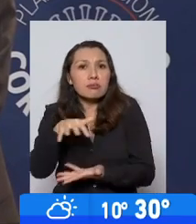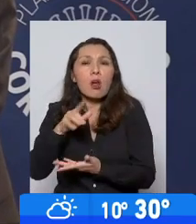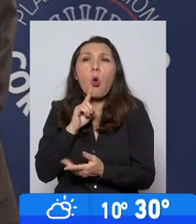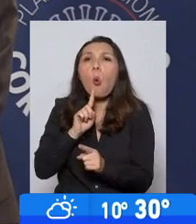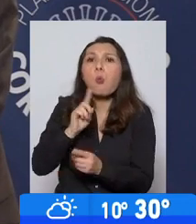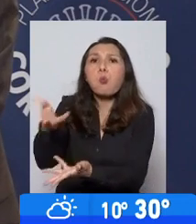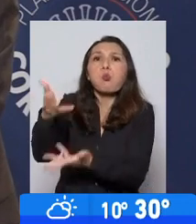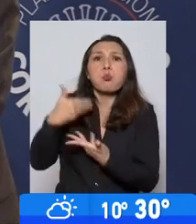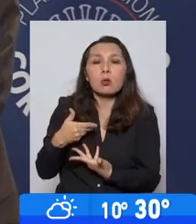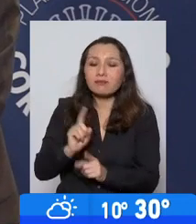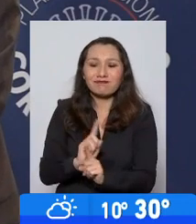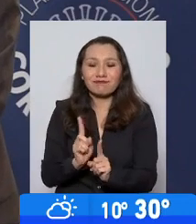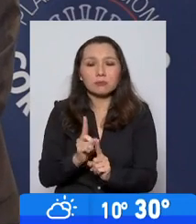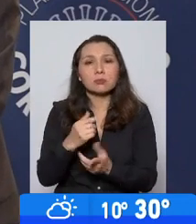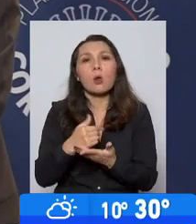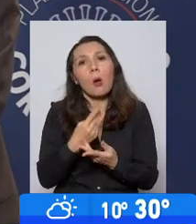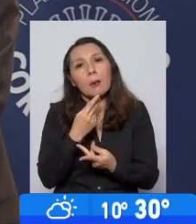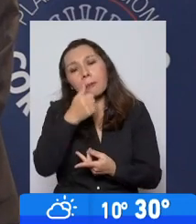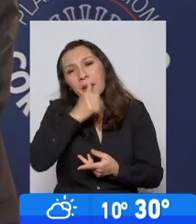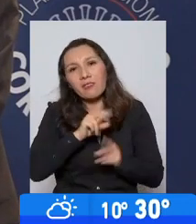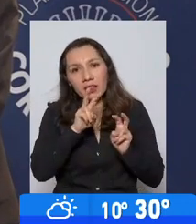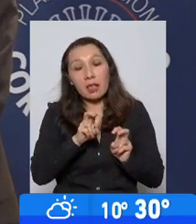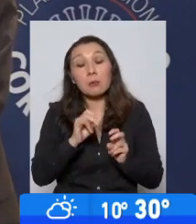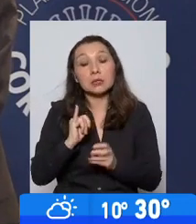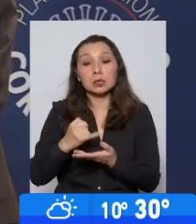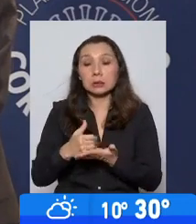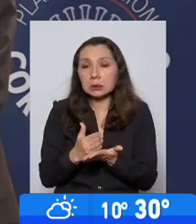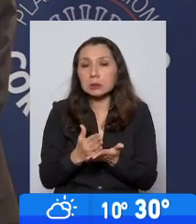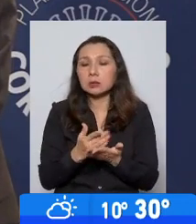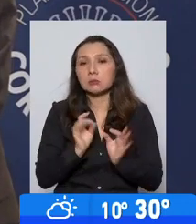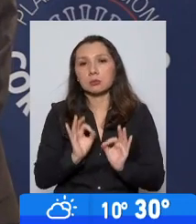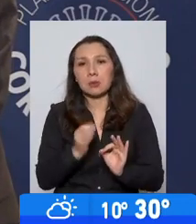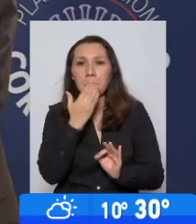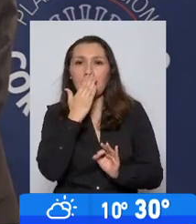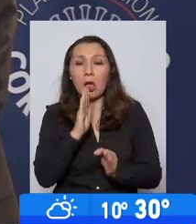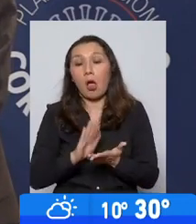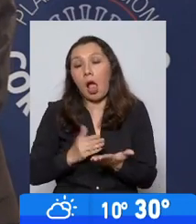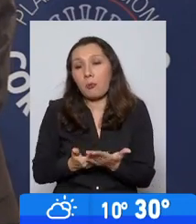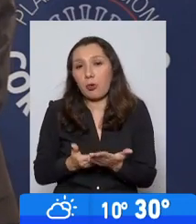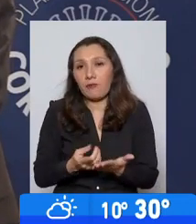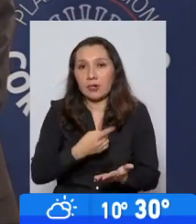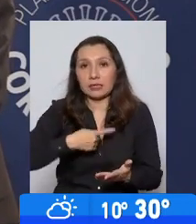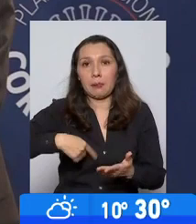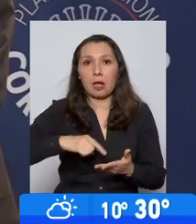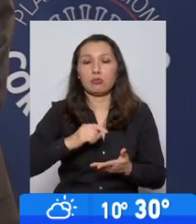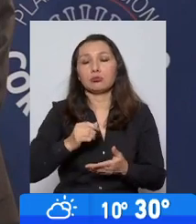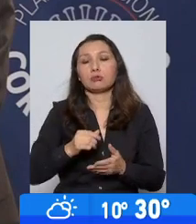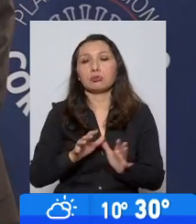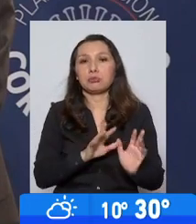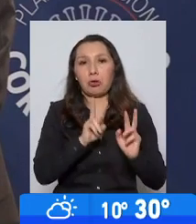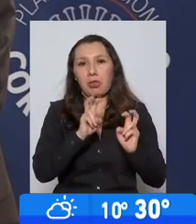etcétera, porque nuestra estrategia sí lo hace prudente y conveniente. Respecto